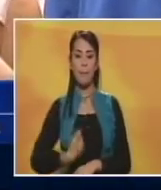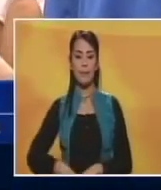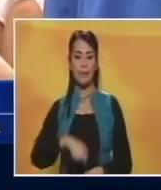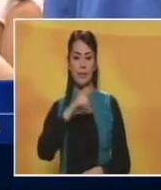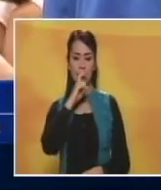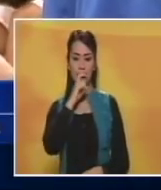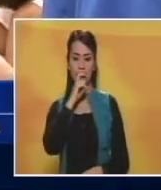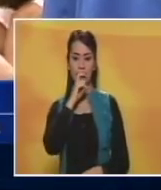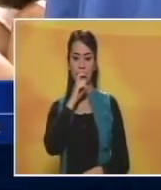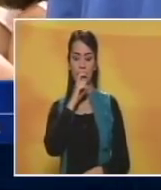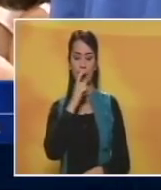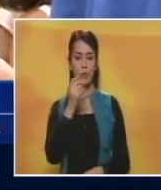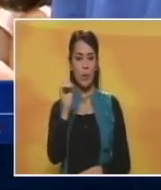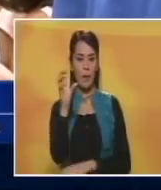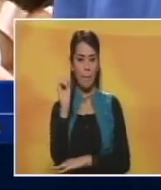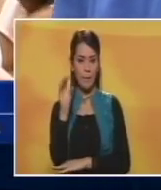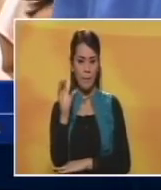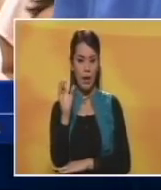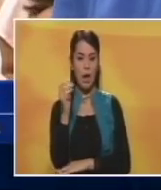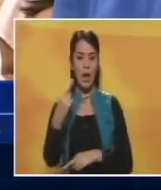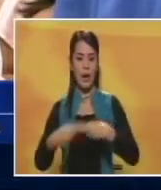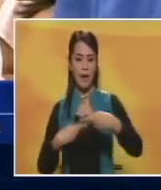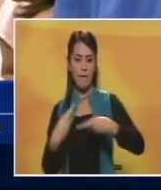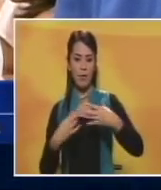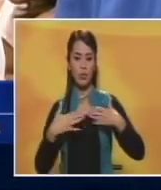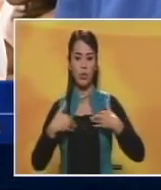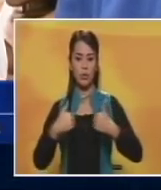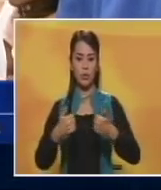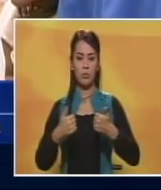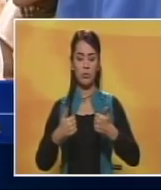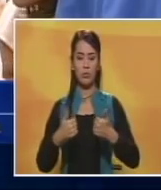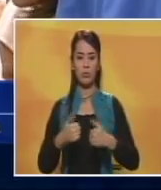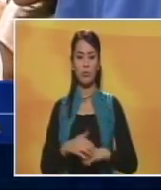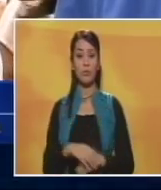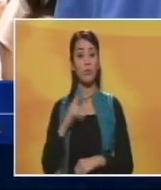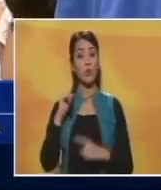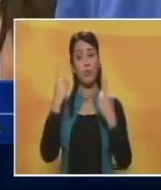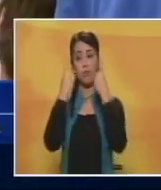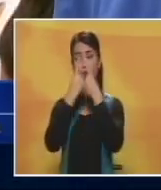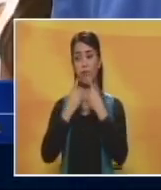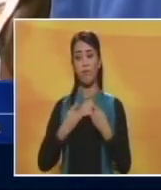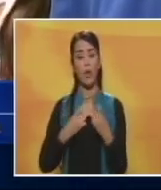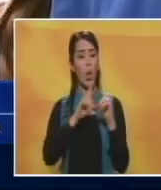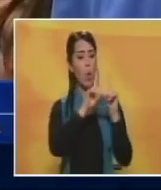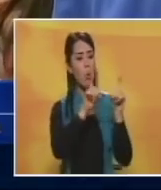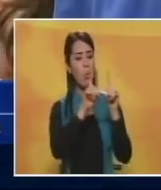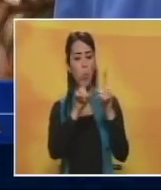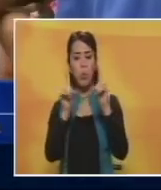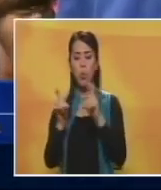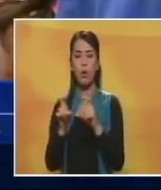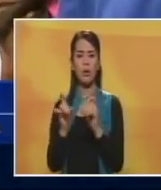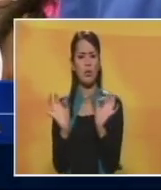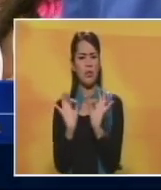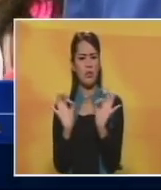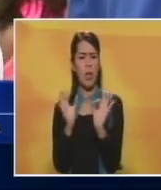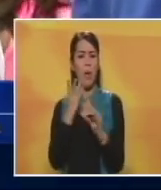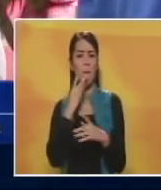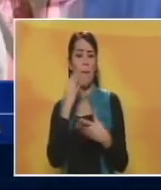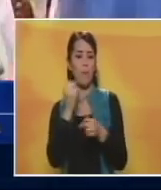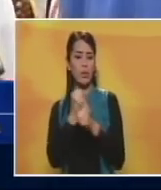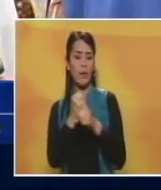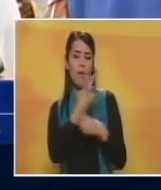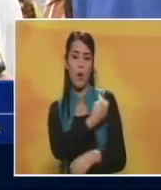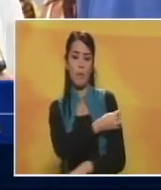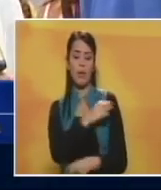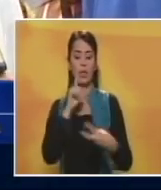República sobre el primer Congreso Revolucionario de Salud no fue consultado con todos los que hacemos vida en los